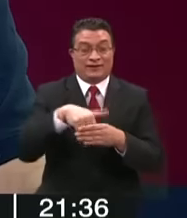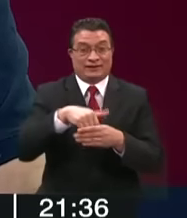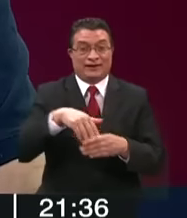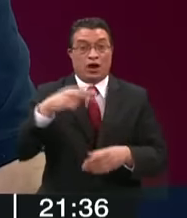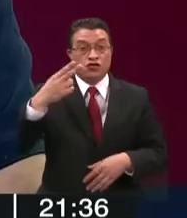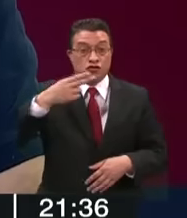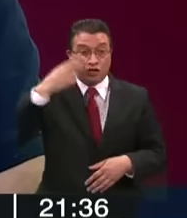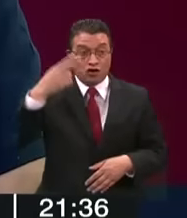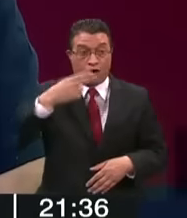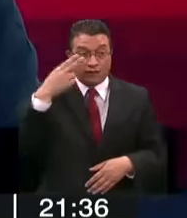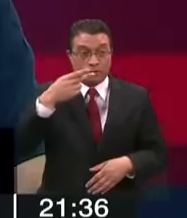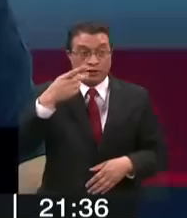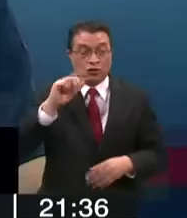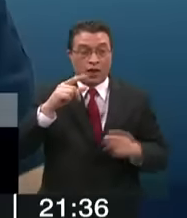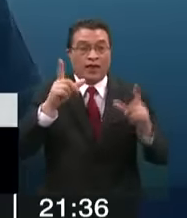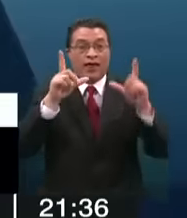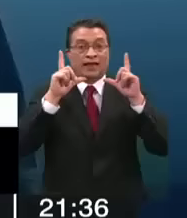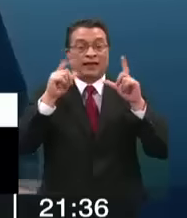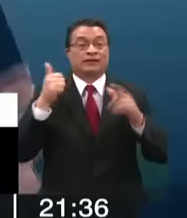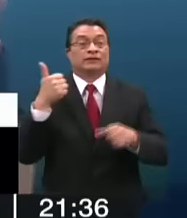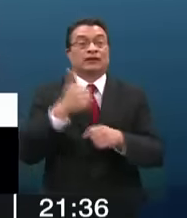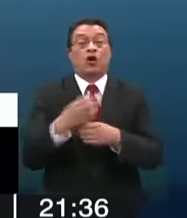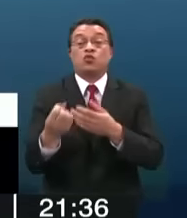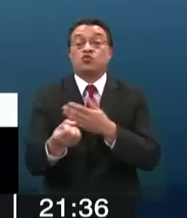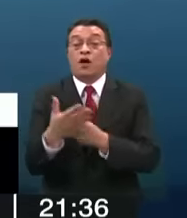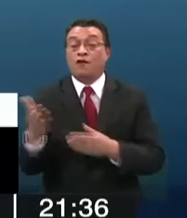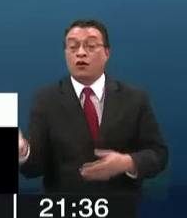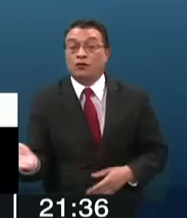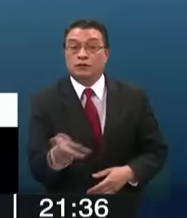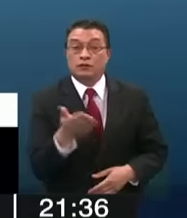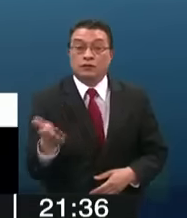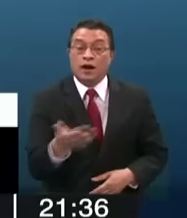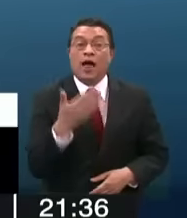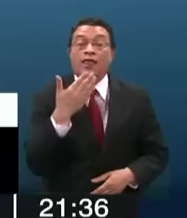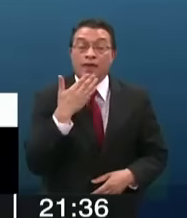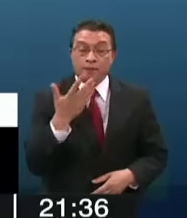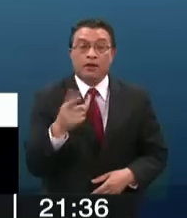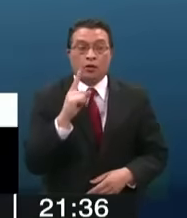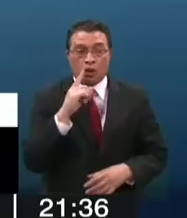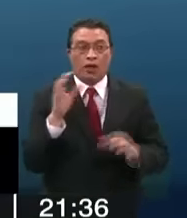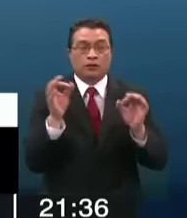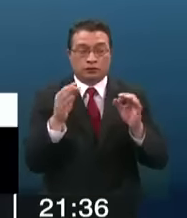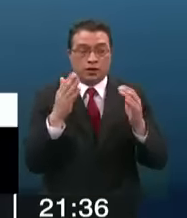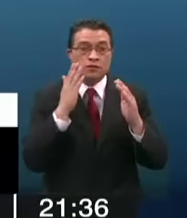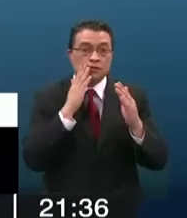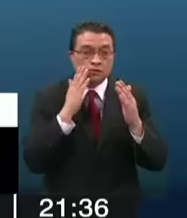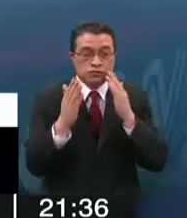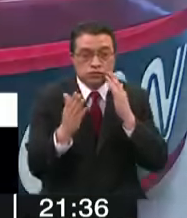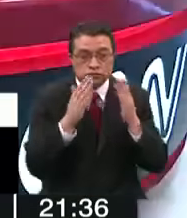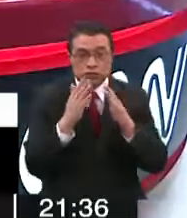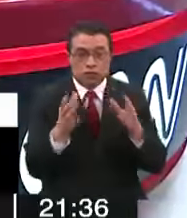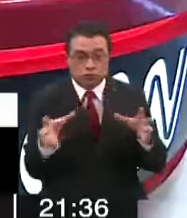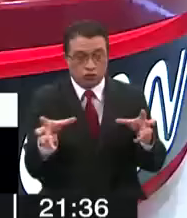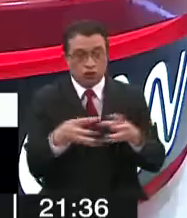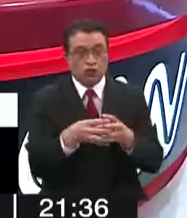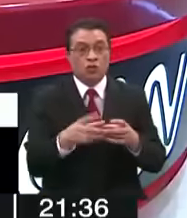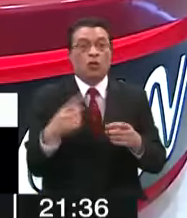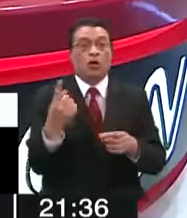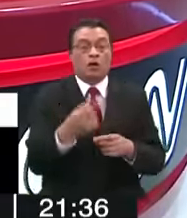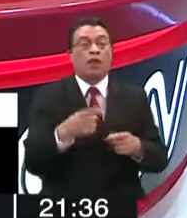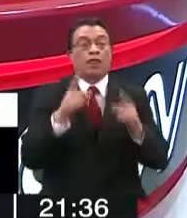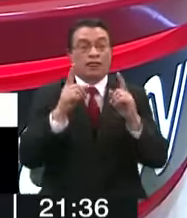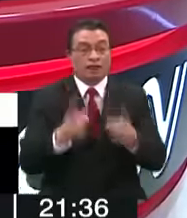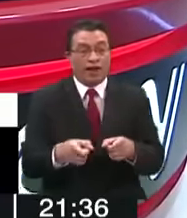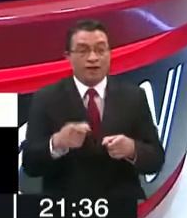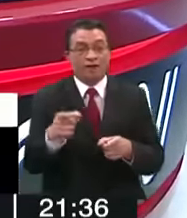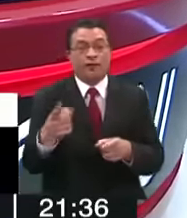noviembre, como los candidatos a parlamentarios nuevos, que como una expresión de solidaridad con el colectivo, el